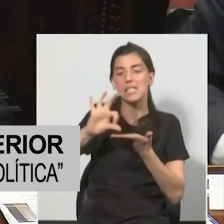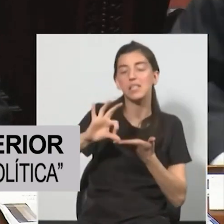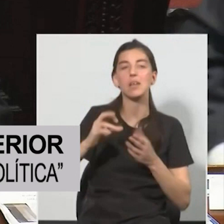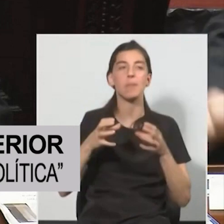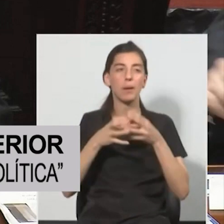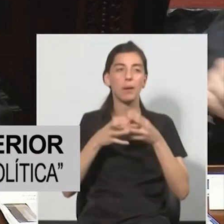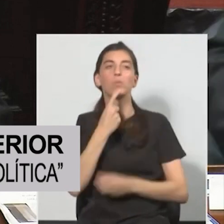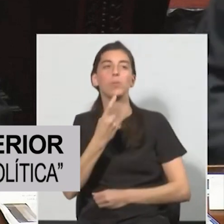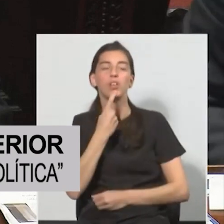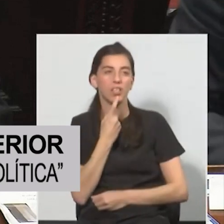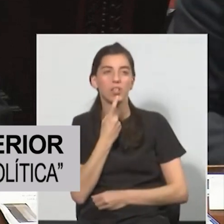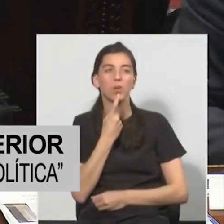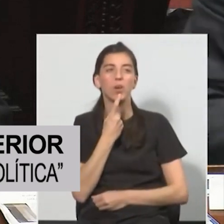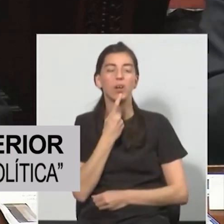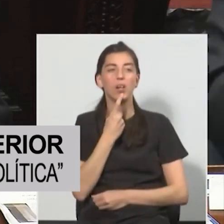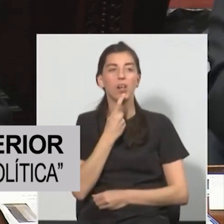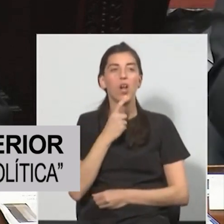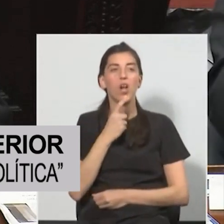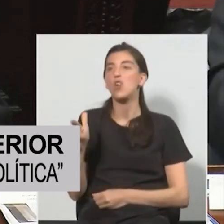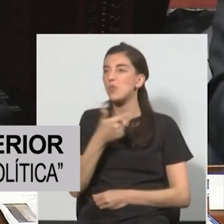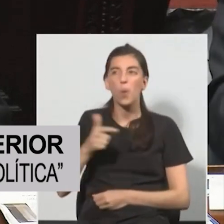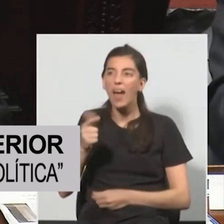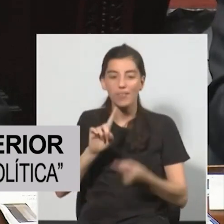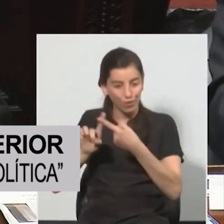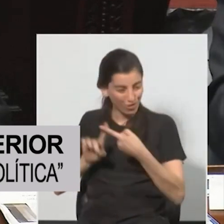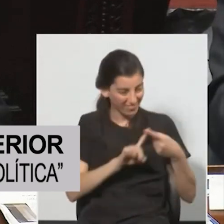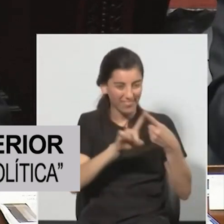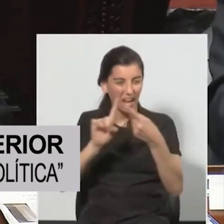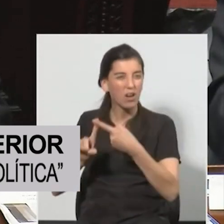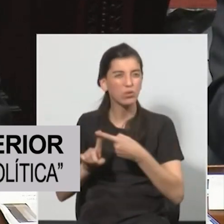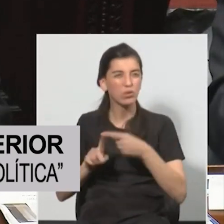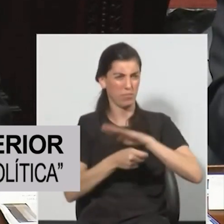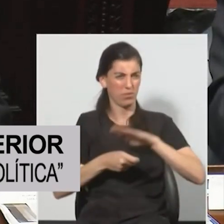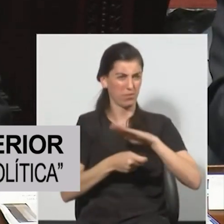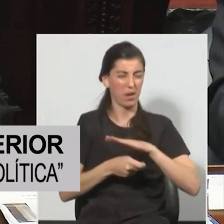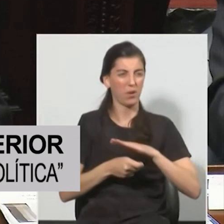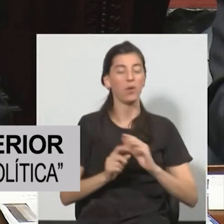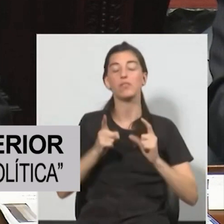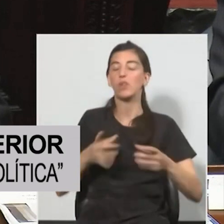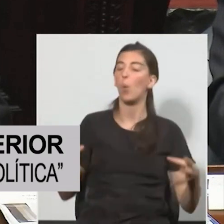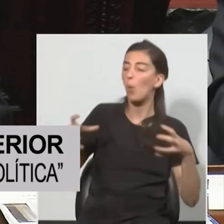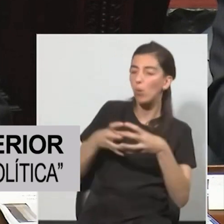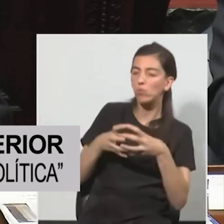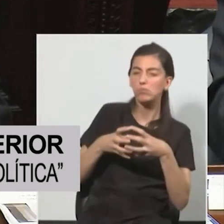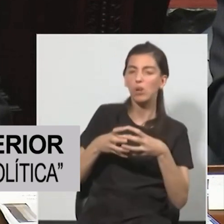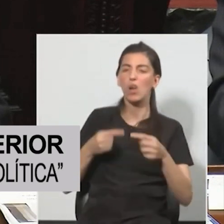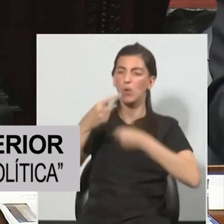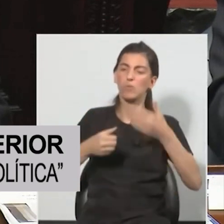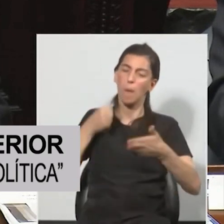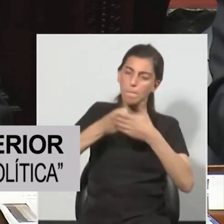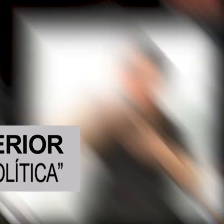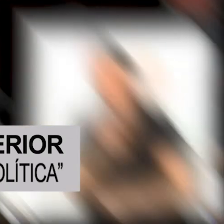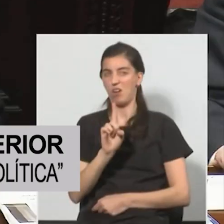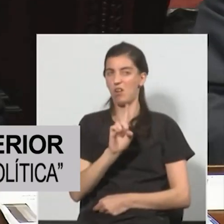político, la política, no tiene ningún tipo de vinculación con eso y juntos tenemos que dar una batalla muy dura contra